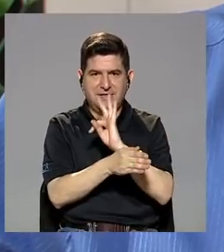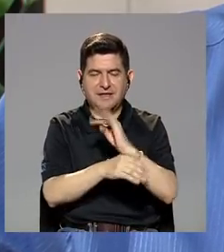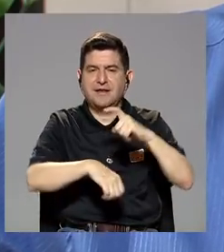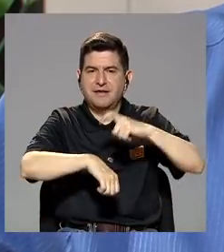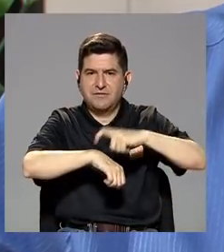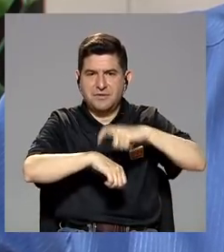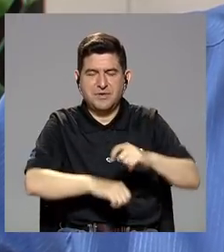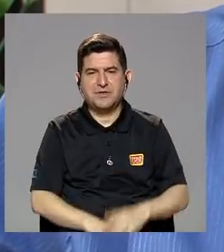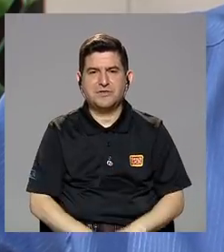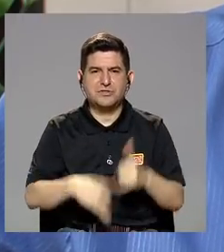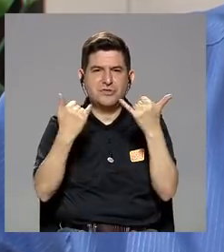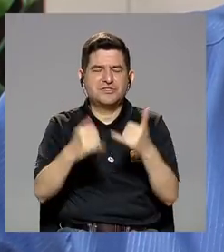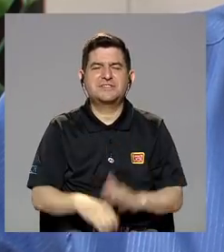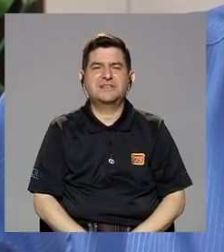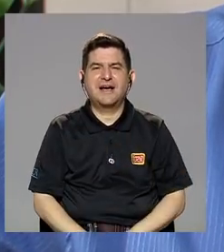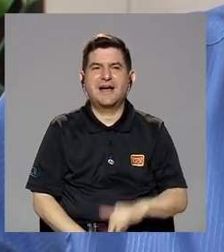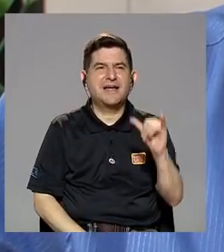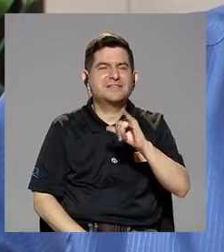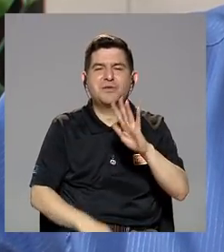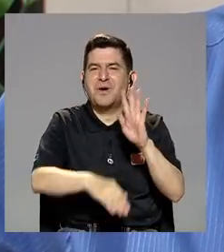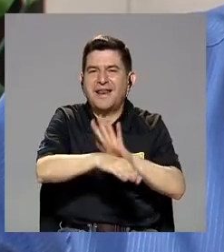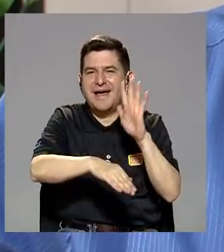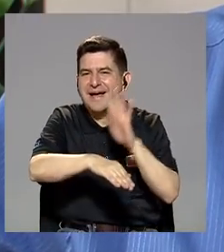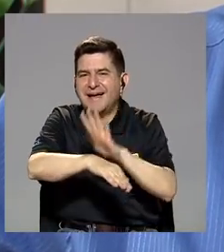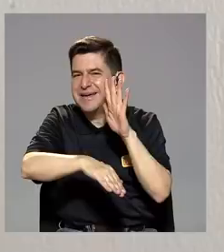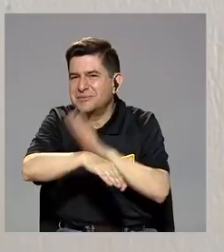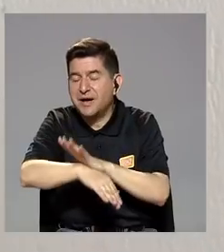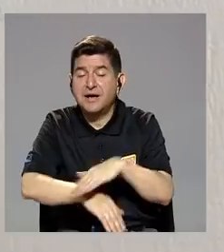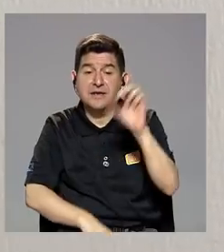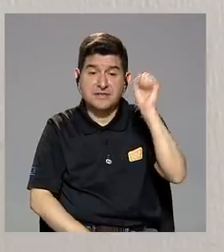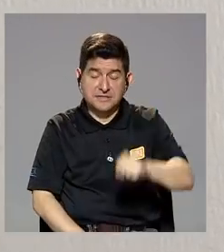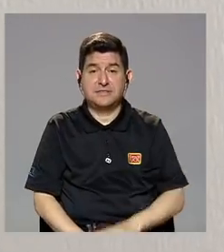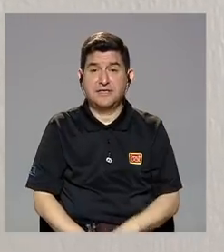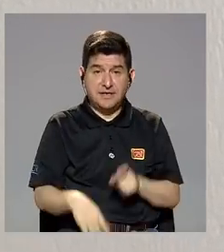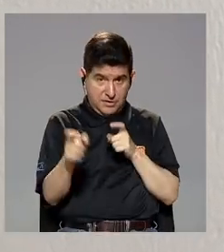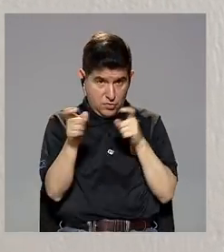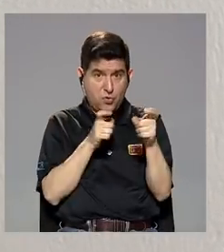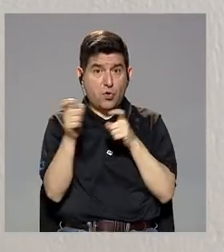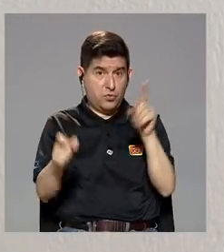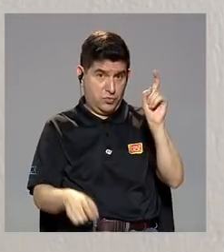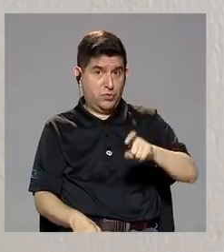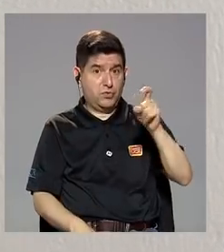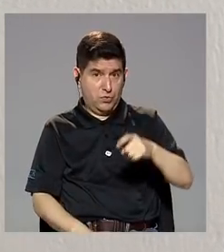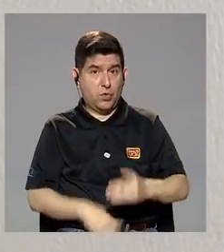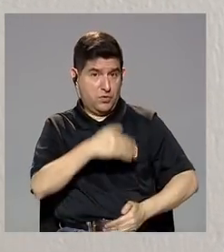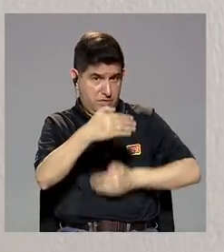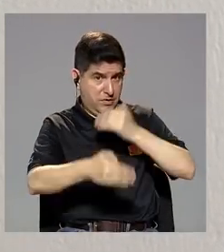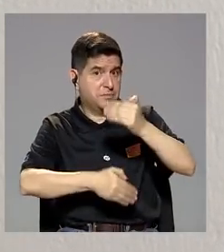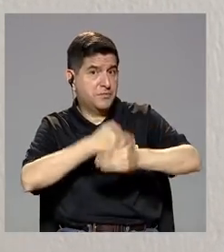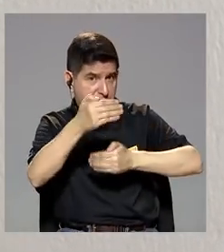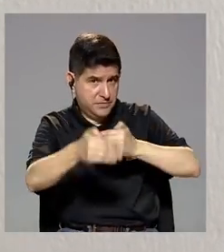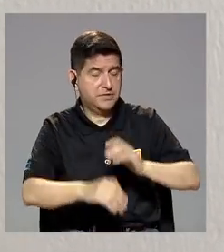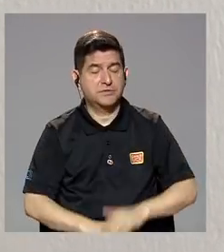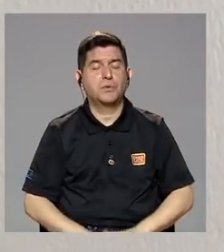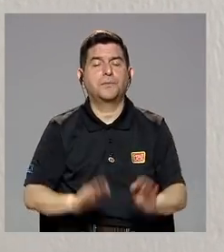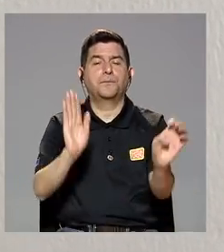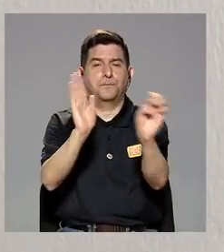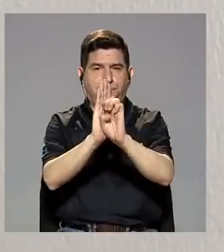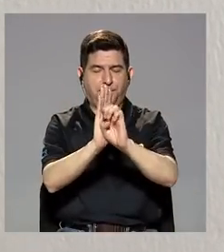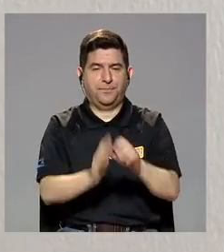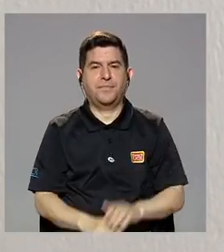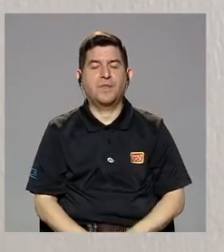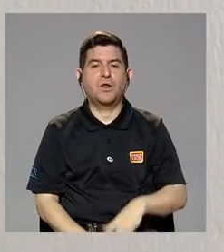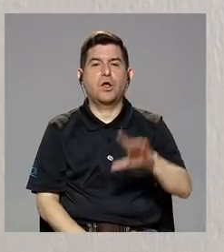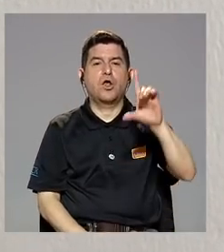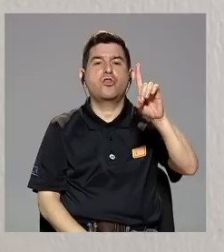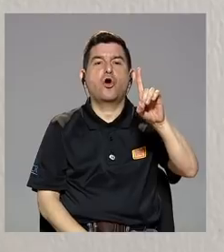en el que te quema si es que yo creo que hay que dosificar las cosas yo creo que hay que dosificar las cosas por ejemplo don